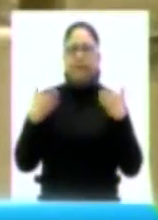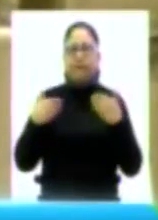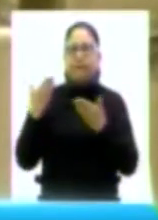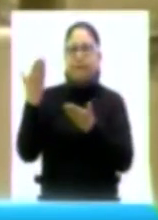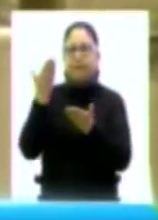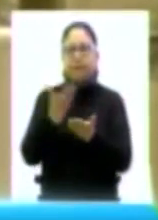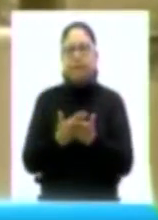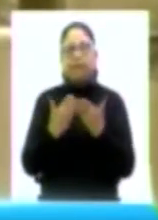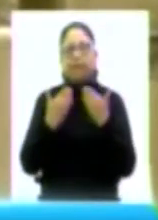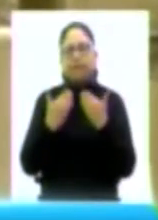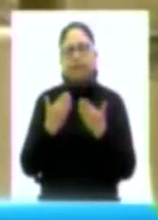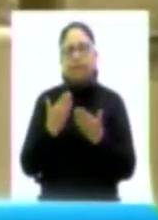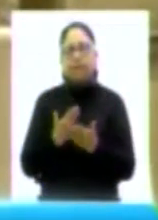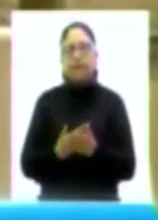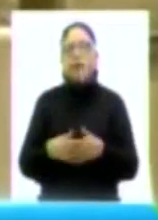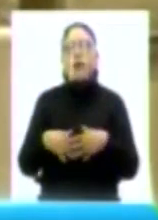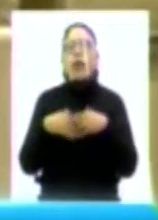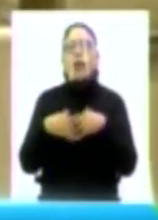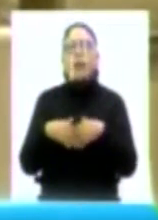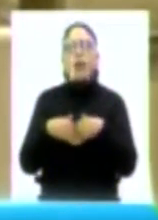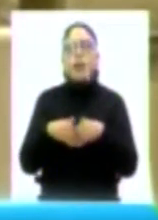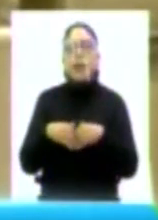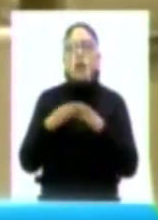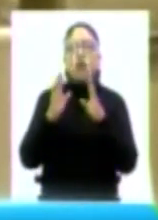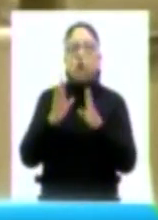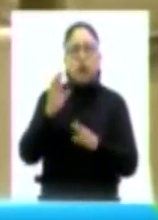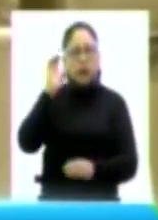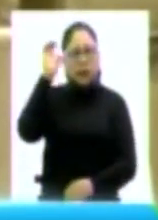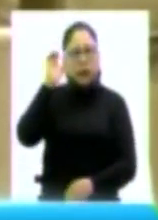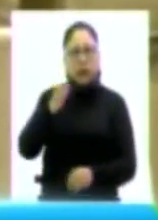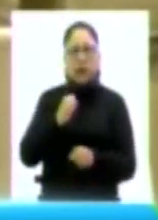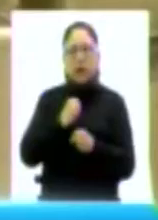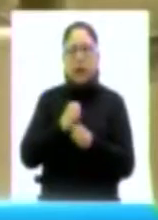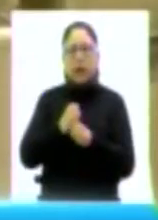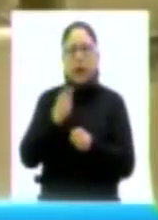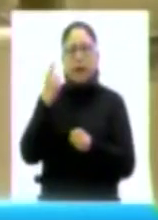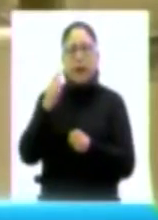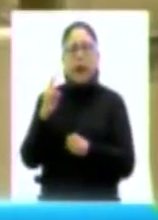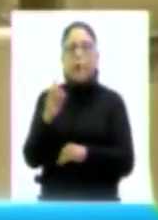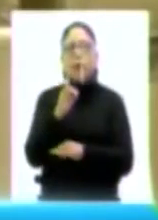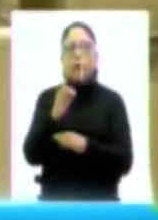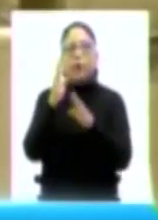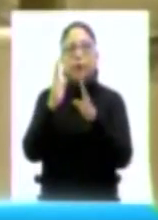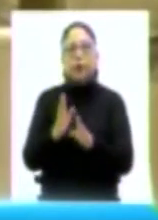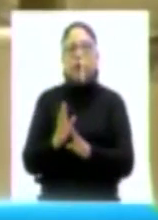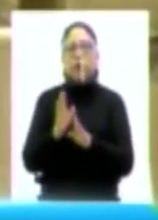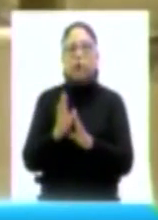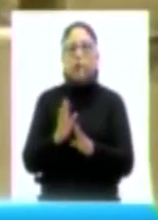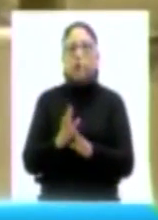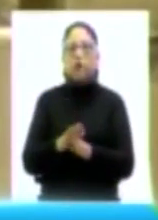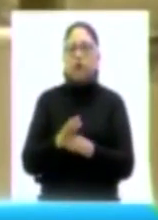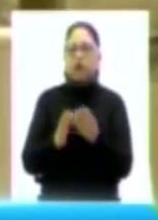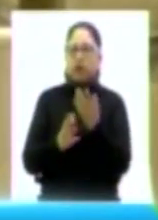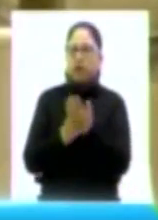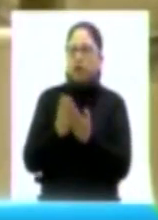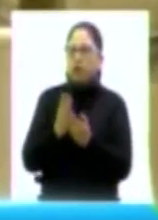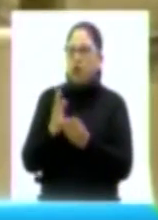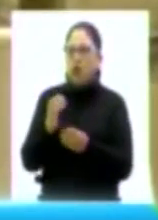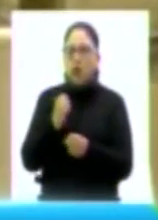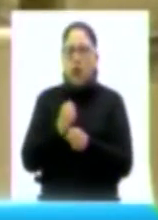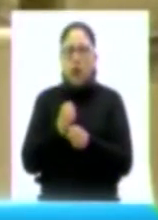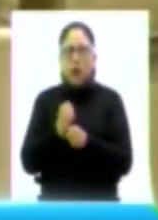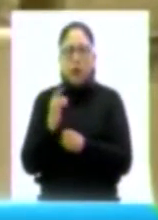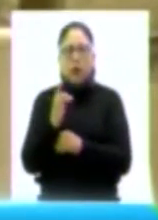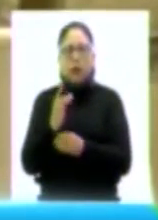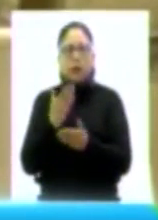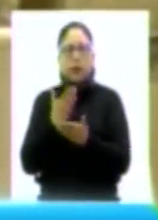Ahora sí podemos decir, tenemos una empresa estatal que trabaja para los bolivianos, que está a manos y que está bajo el servicio del pueblo